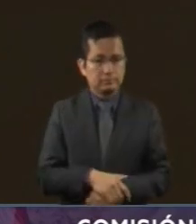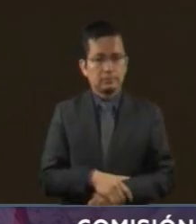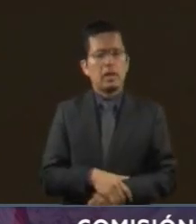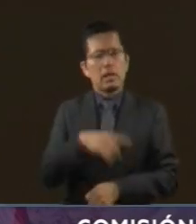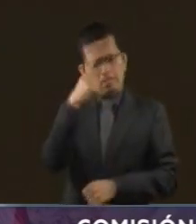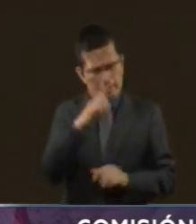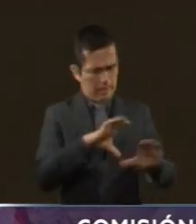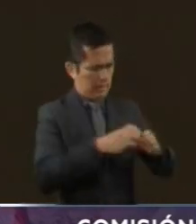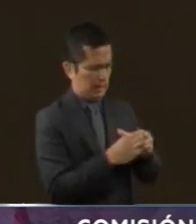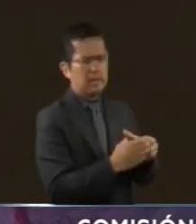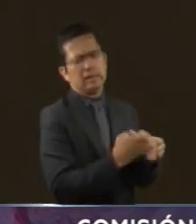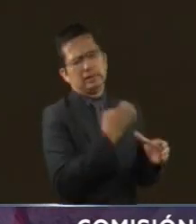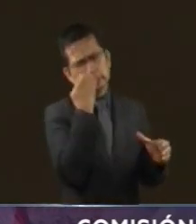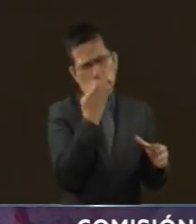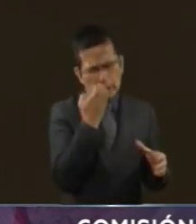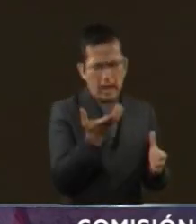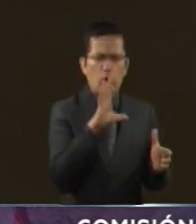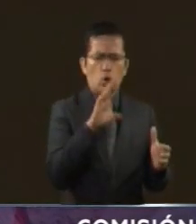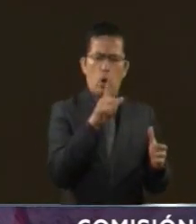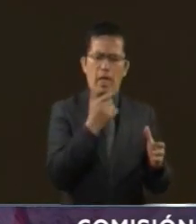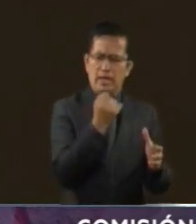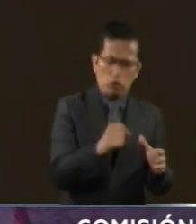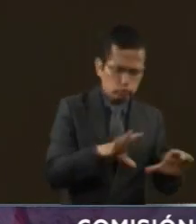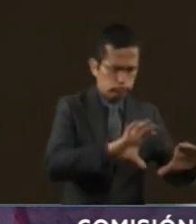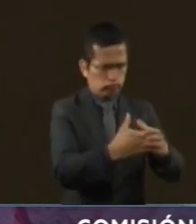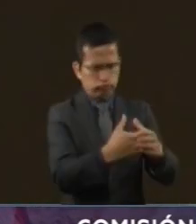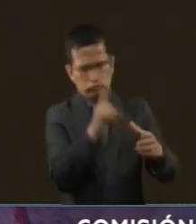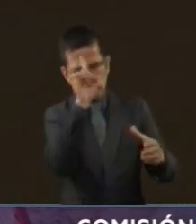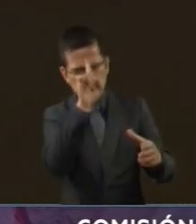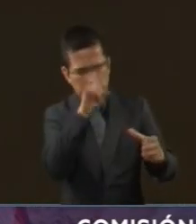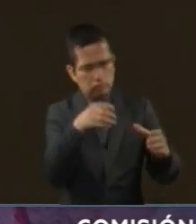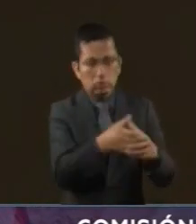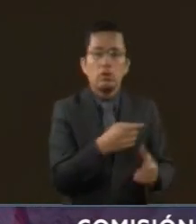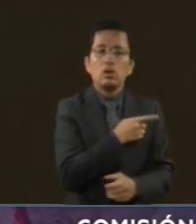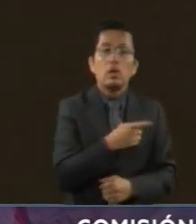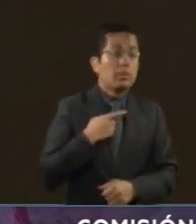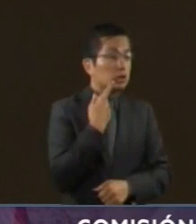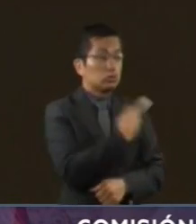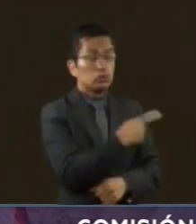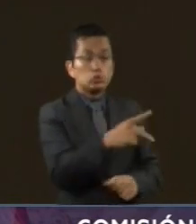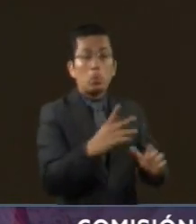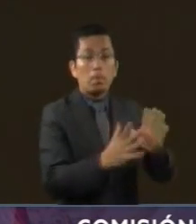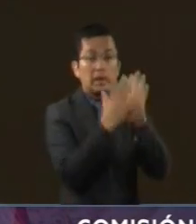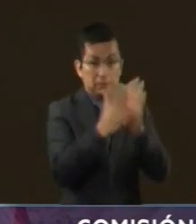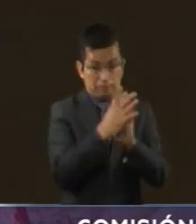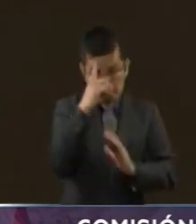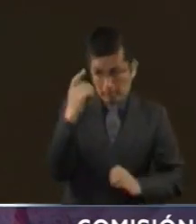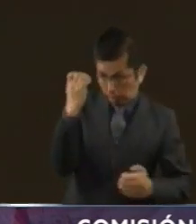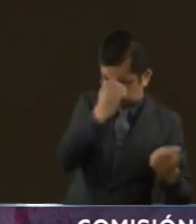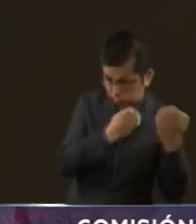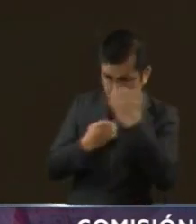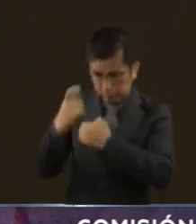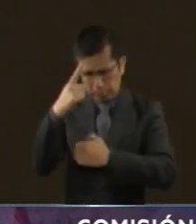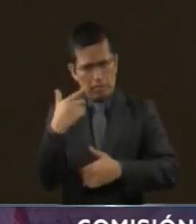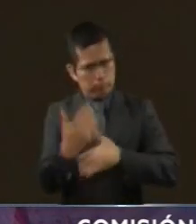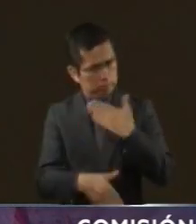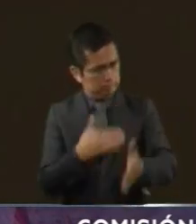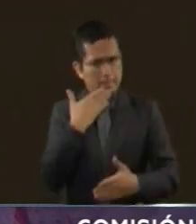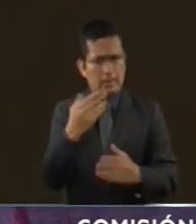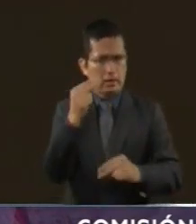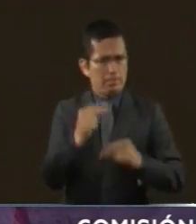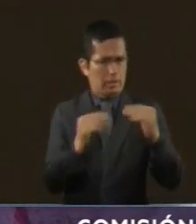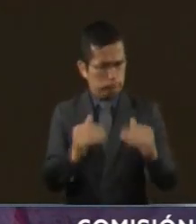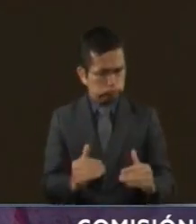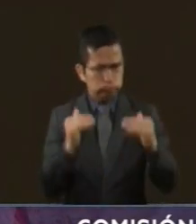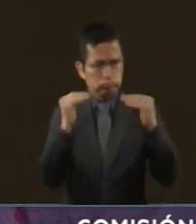y consejos, veremos fortalecido su rol en el proceso de estandarización tecnológica. Y para México, esta